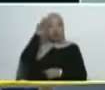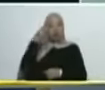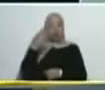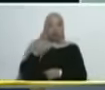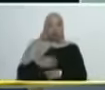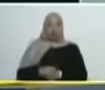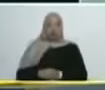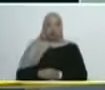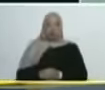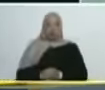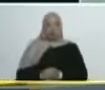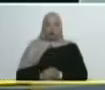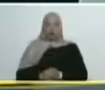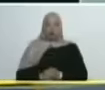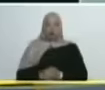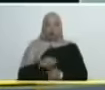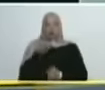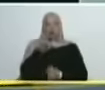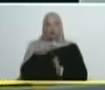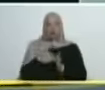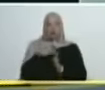perenne. 2030.